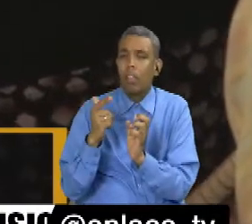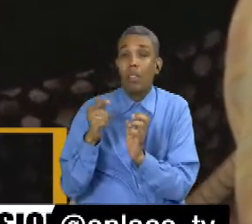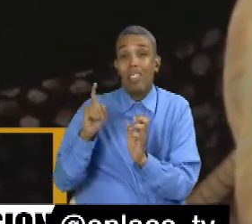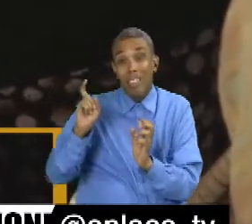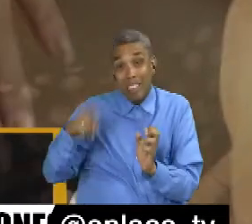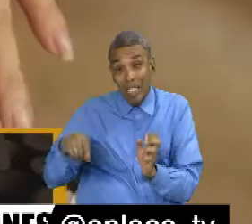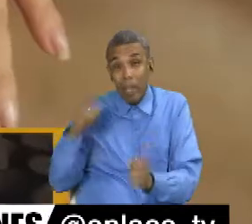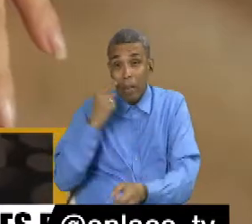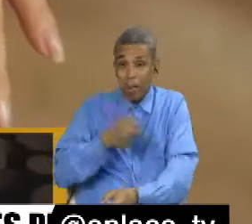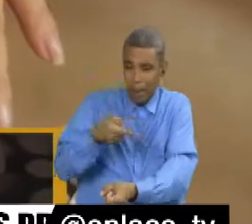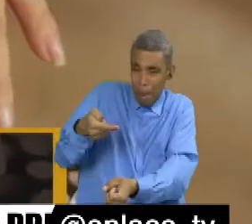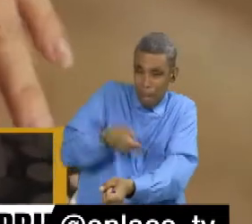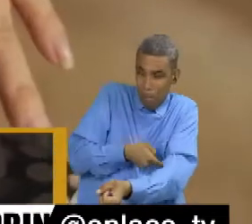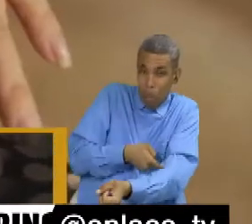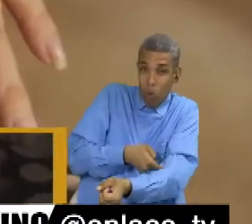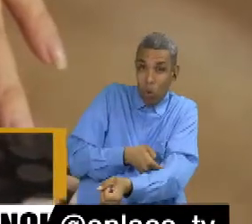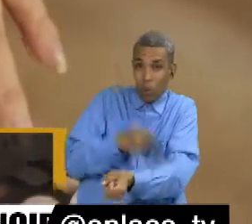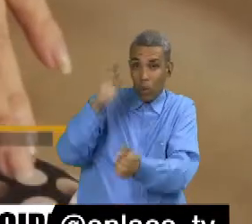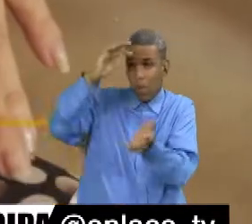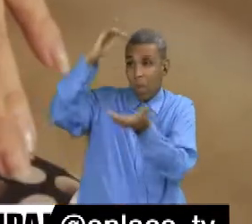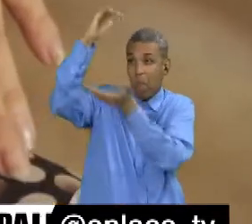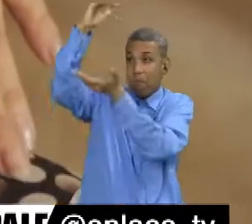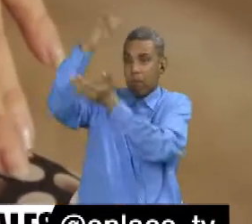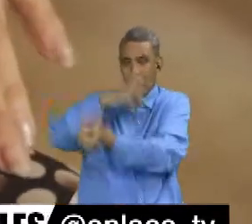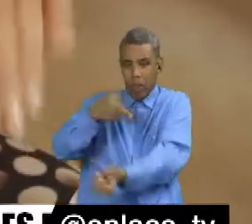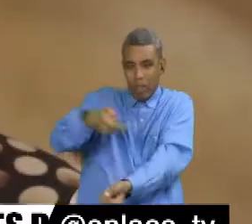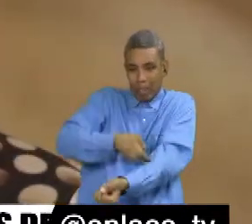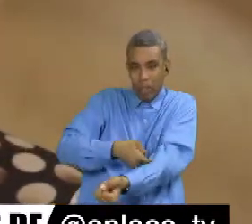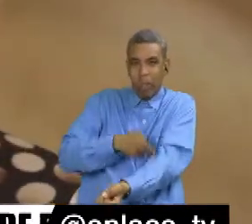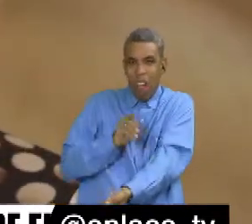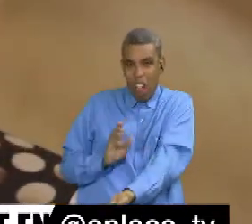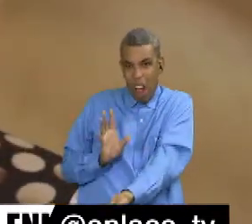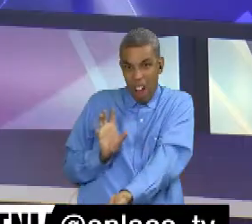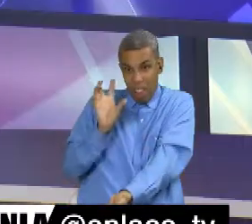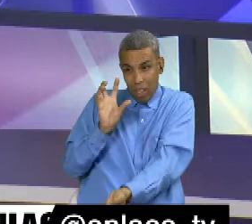y posteriormente se le realice la operación correspondiente.